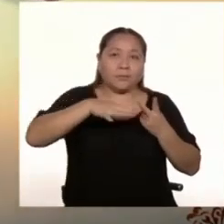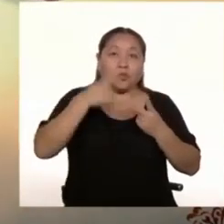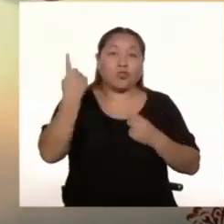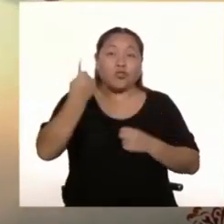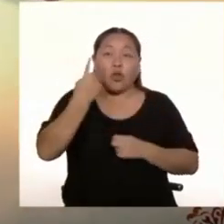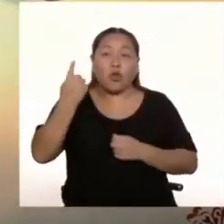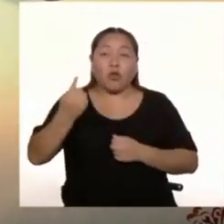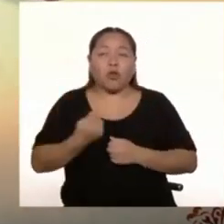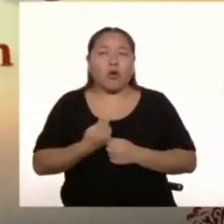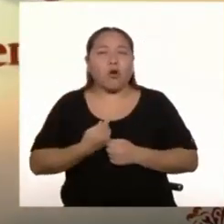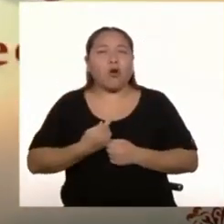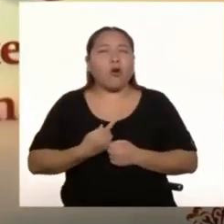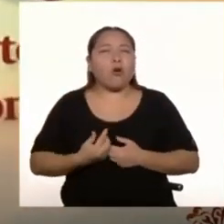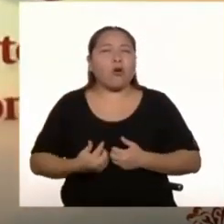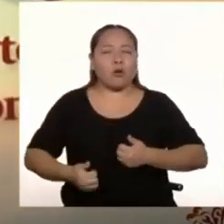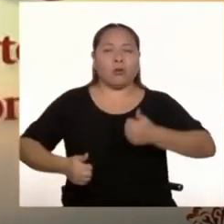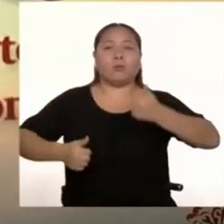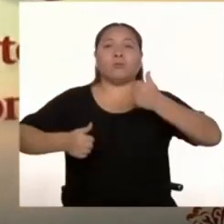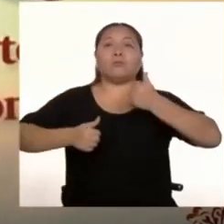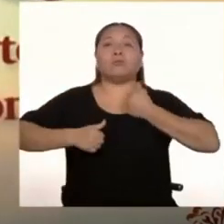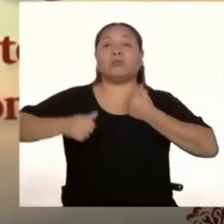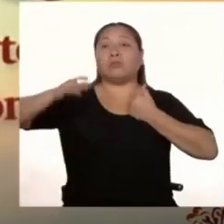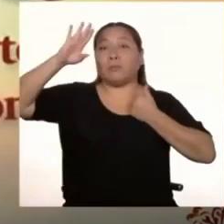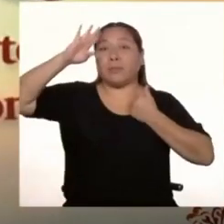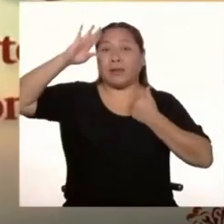militar.